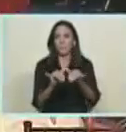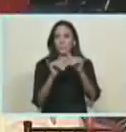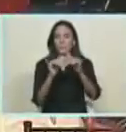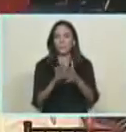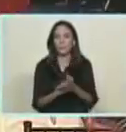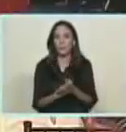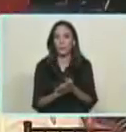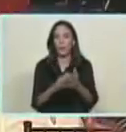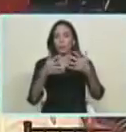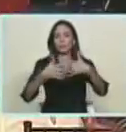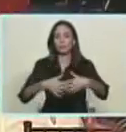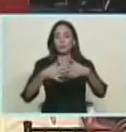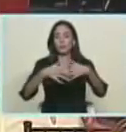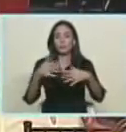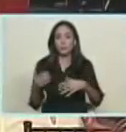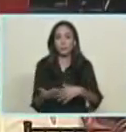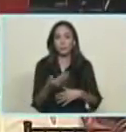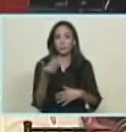el eje vital